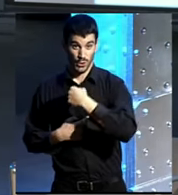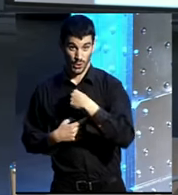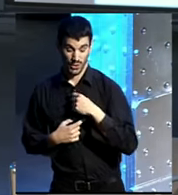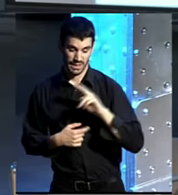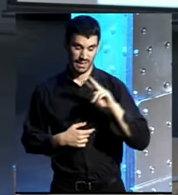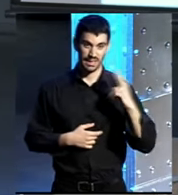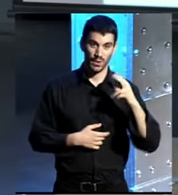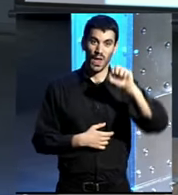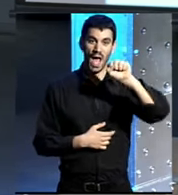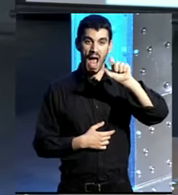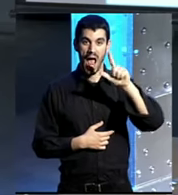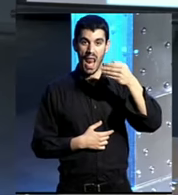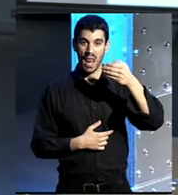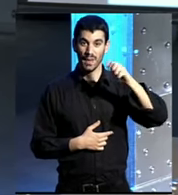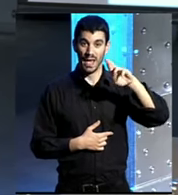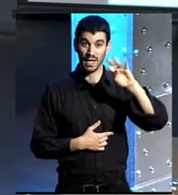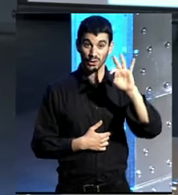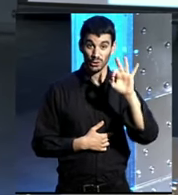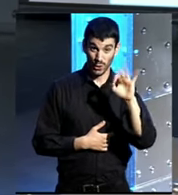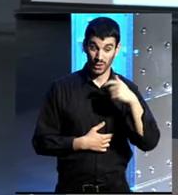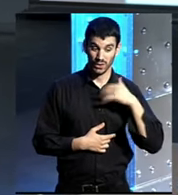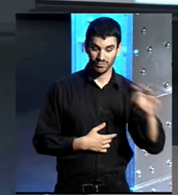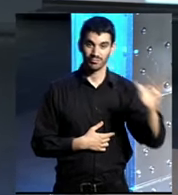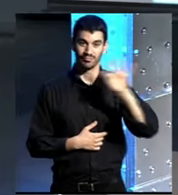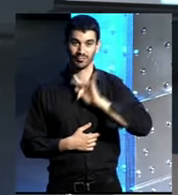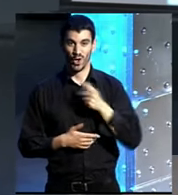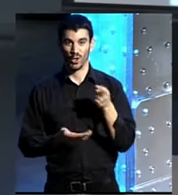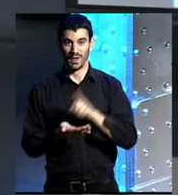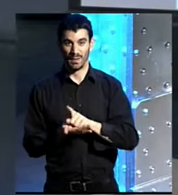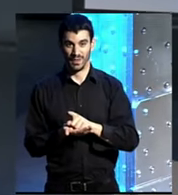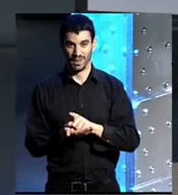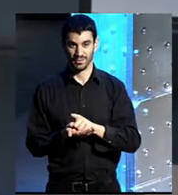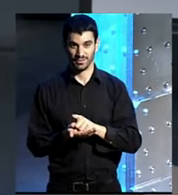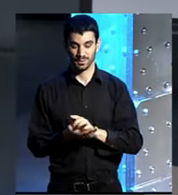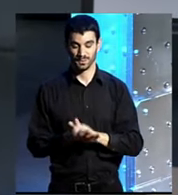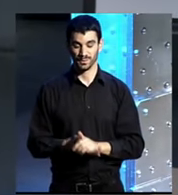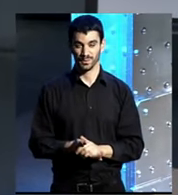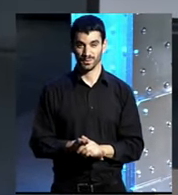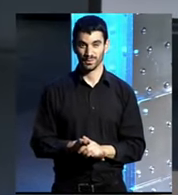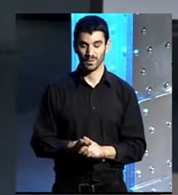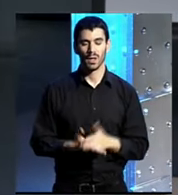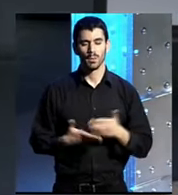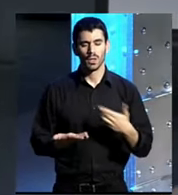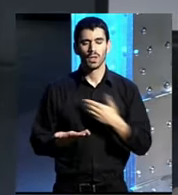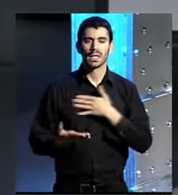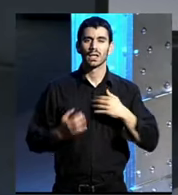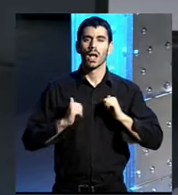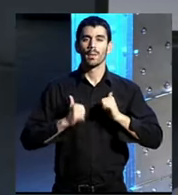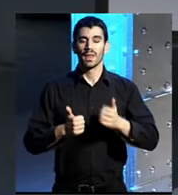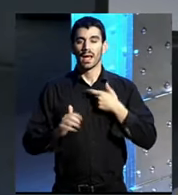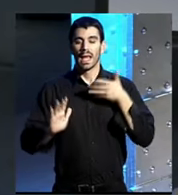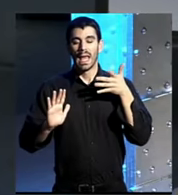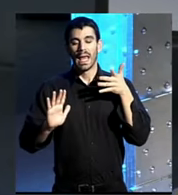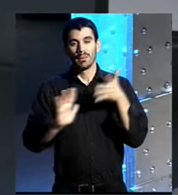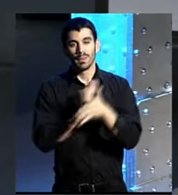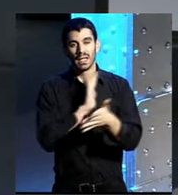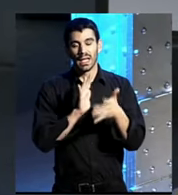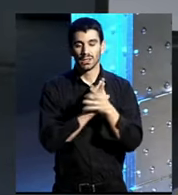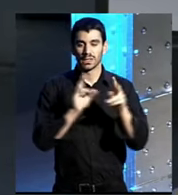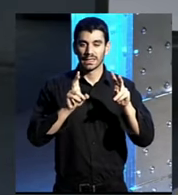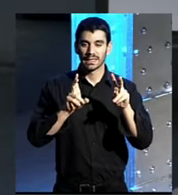de la presentación y luego acabaré con unas conclusiones. Y yo quería empezar explicándoos un poco cómo surgió la